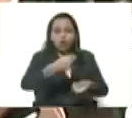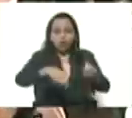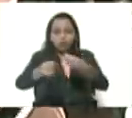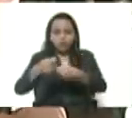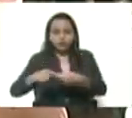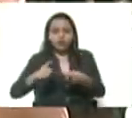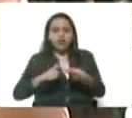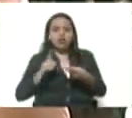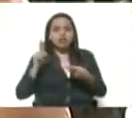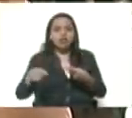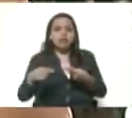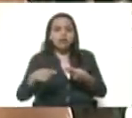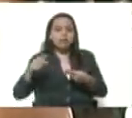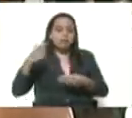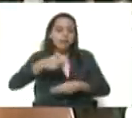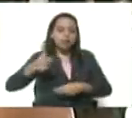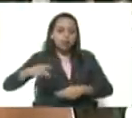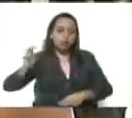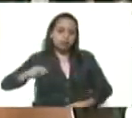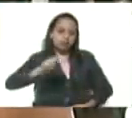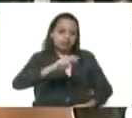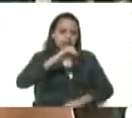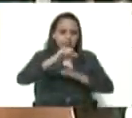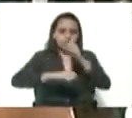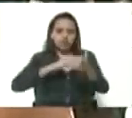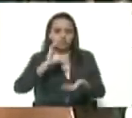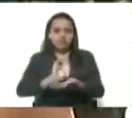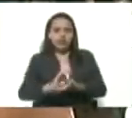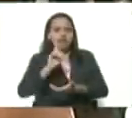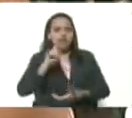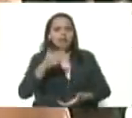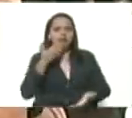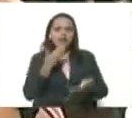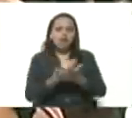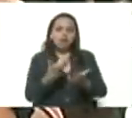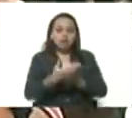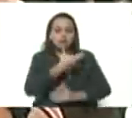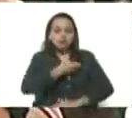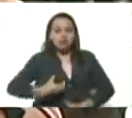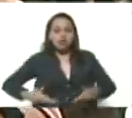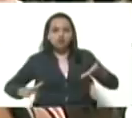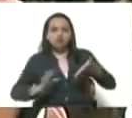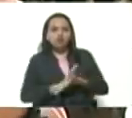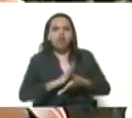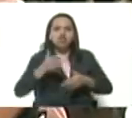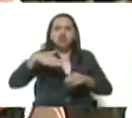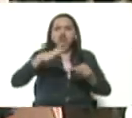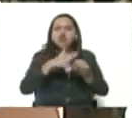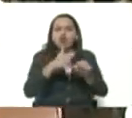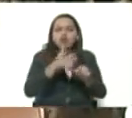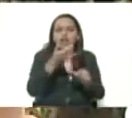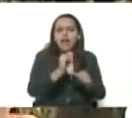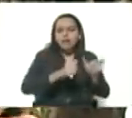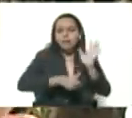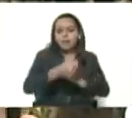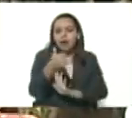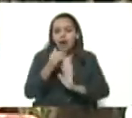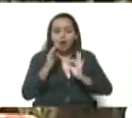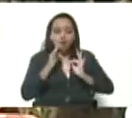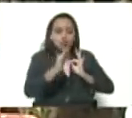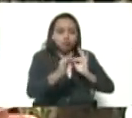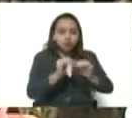tema de la movilidad en la ciudad de Caracas. Y usted planteaba ahorita, presidente, el tema de, bueno, dónde pudieran estar dándose los contagios,